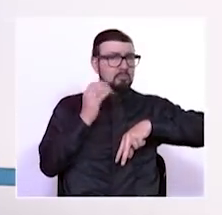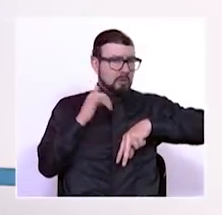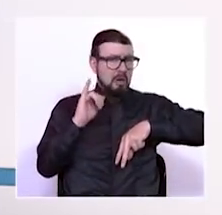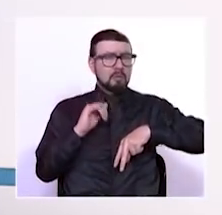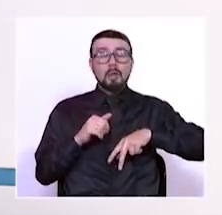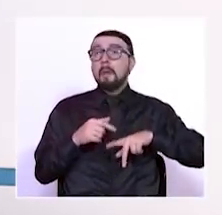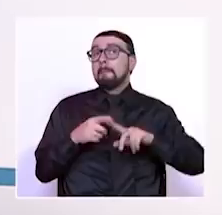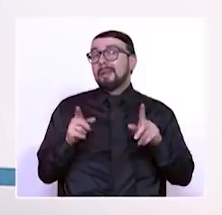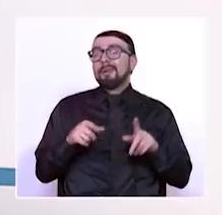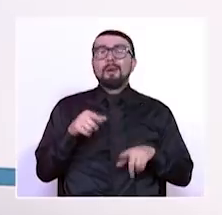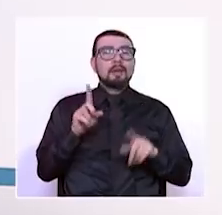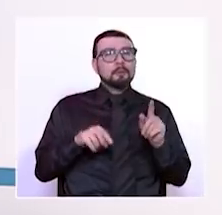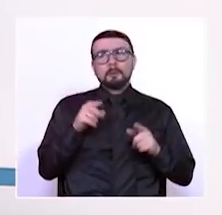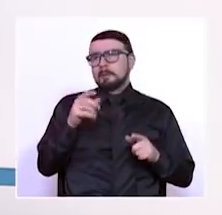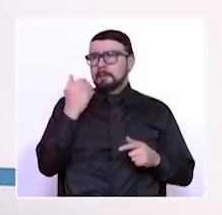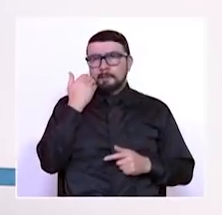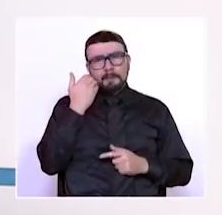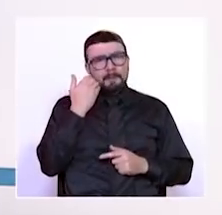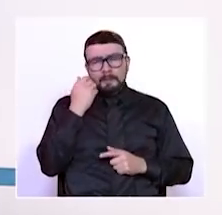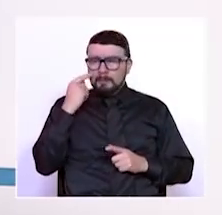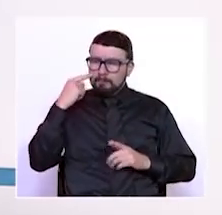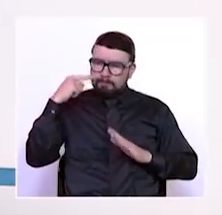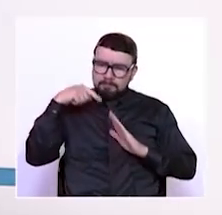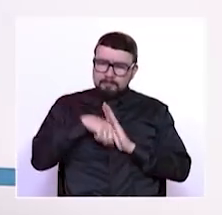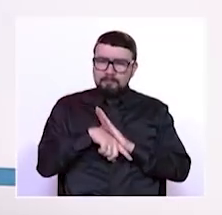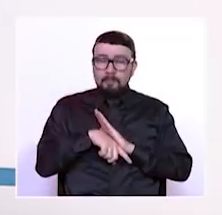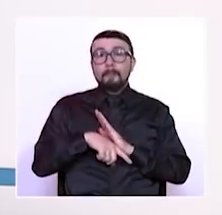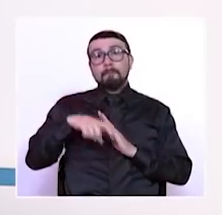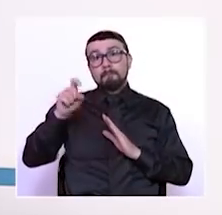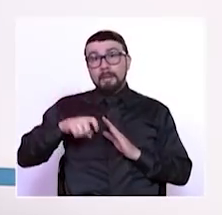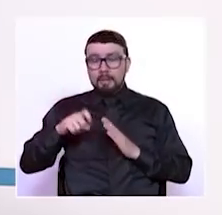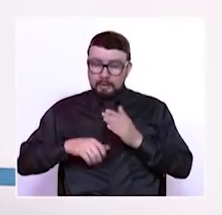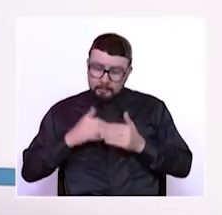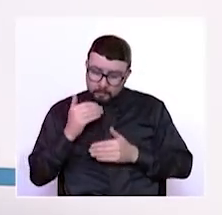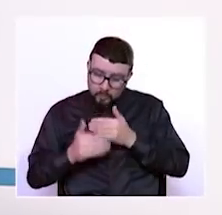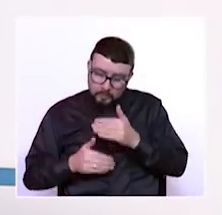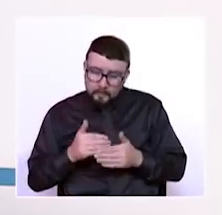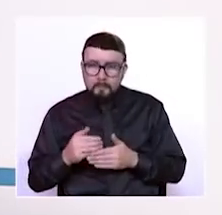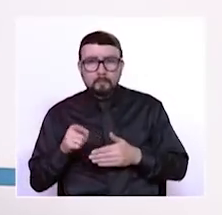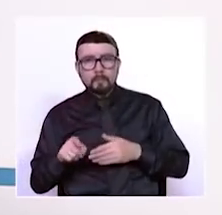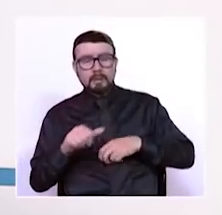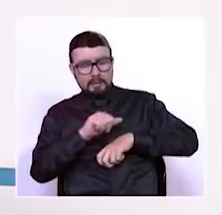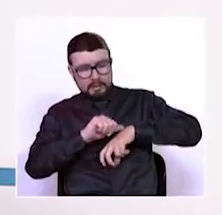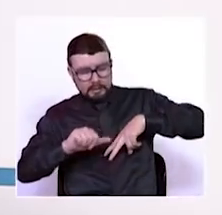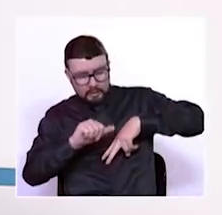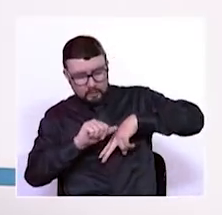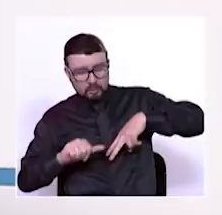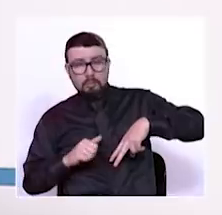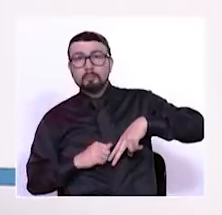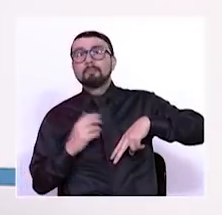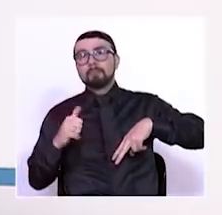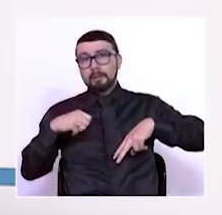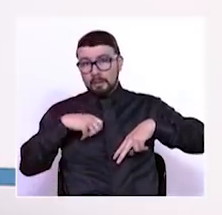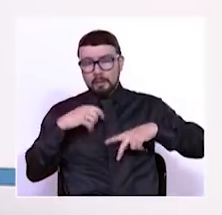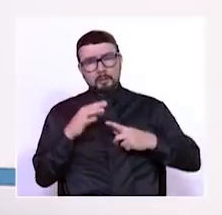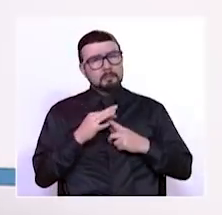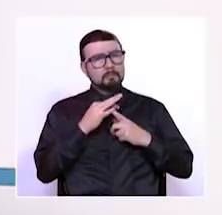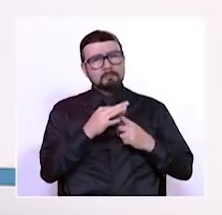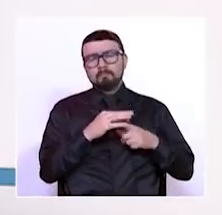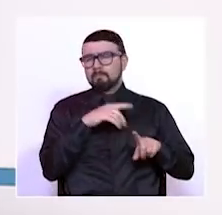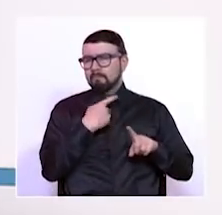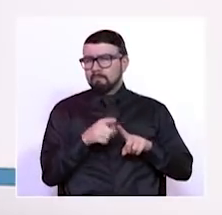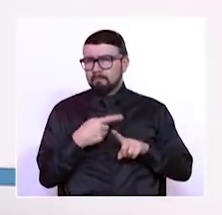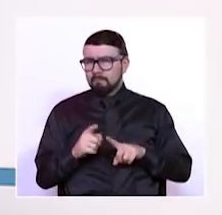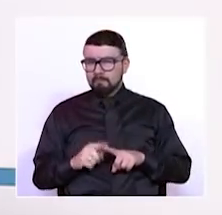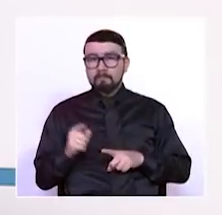la patología necesitan es el procedimiento quirúrgico. Por eso tenemos todas estas especialidades en